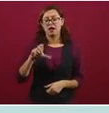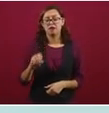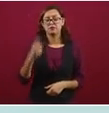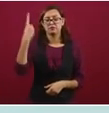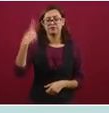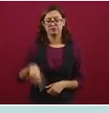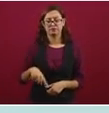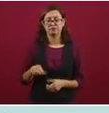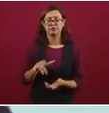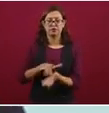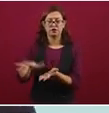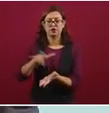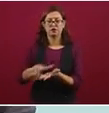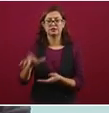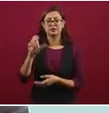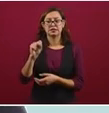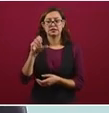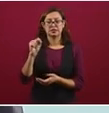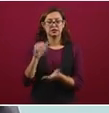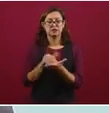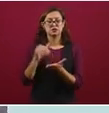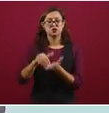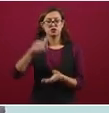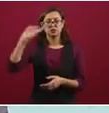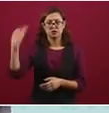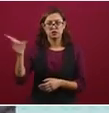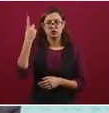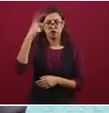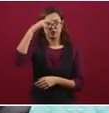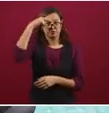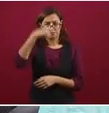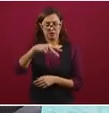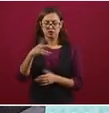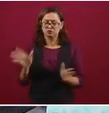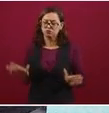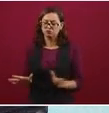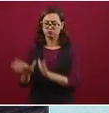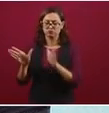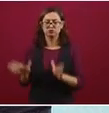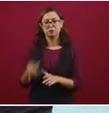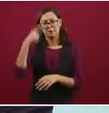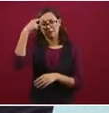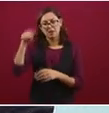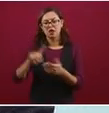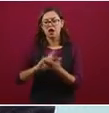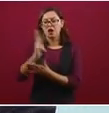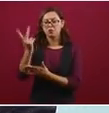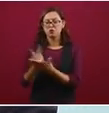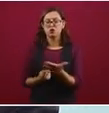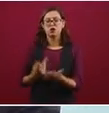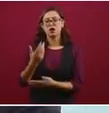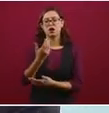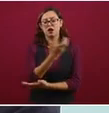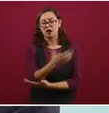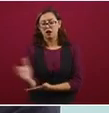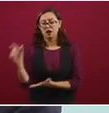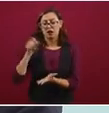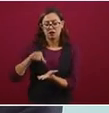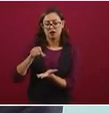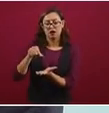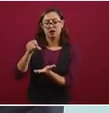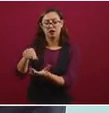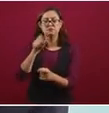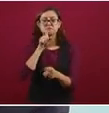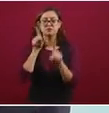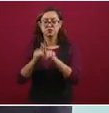invirtiendo 60 millones de dólares por parte de México para implementar Sembrando Vida y Jóvenes Construyendo el Futuro en El Salvador y